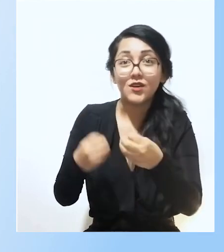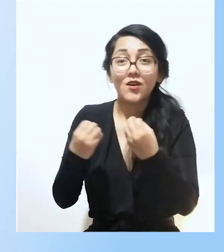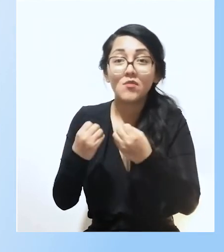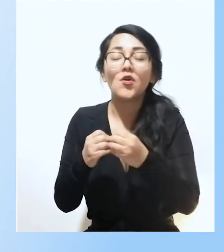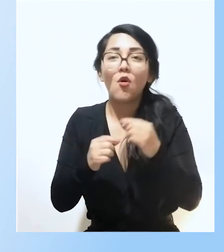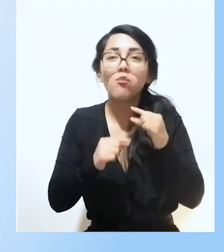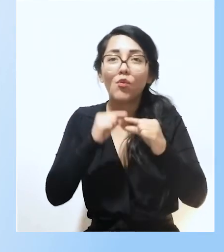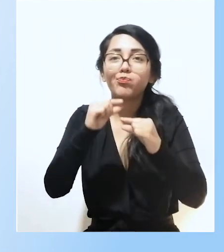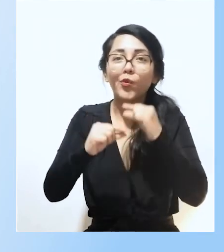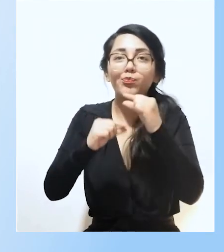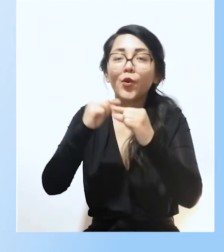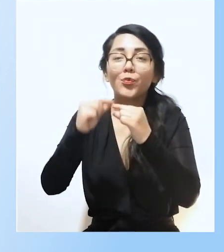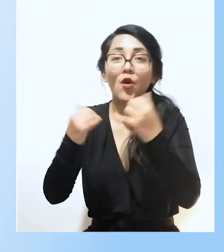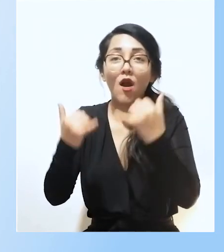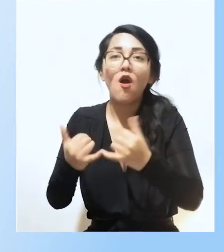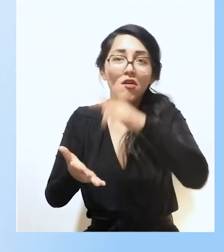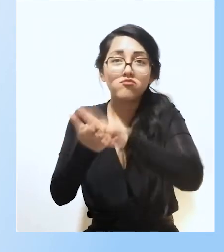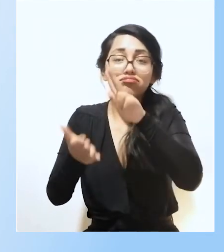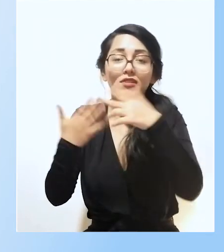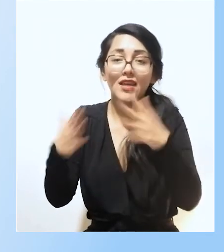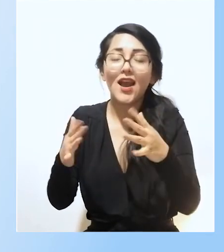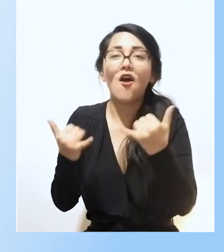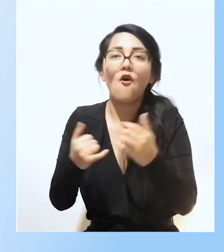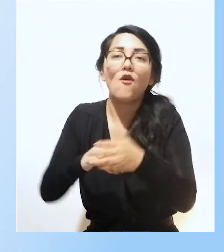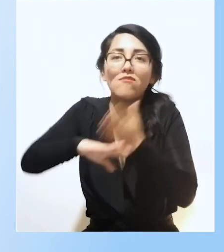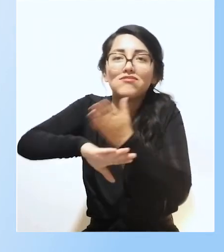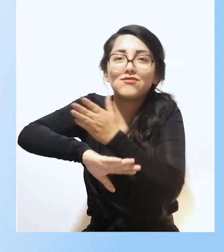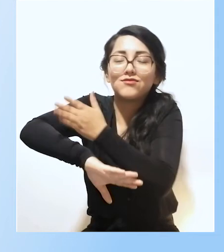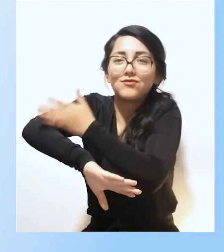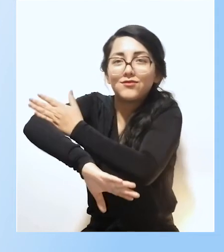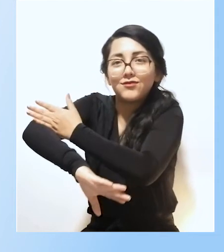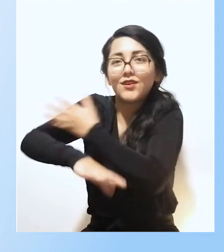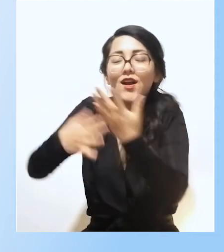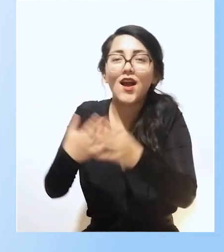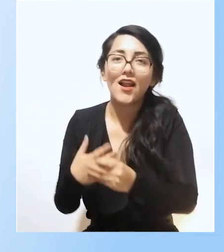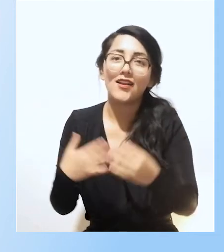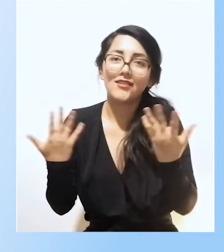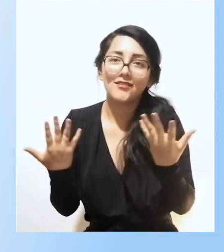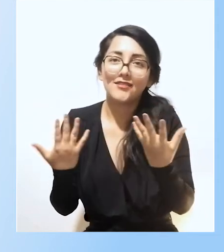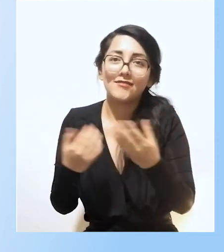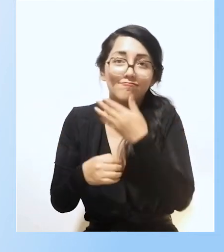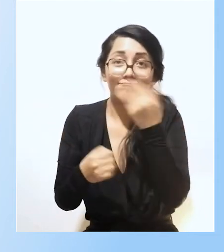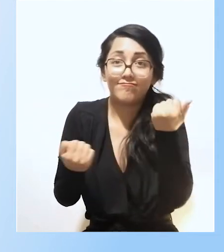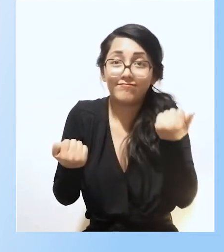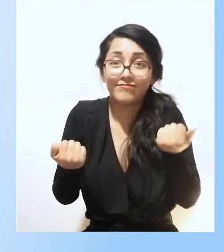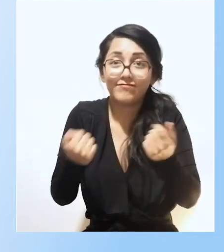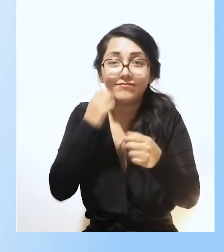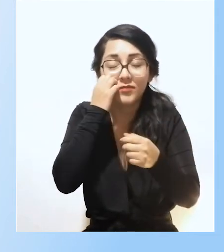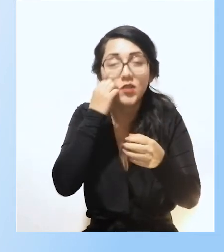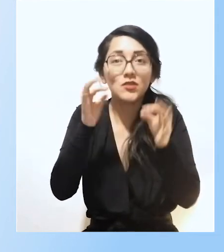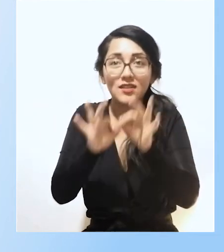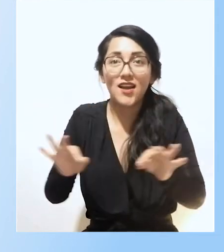implementación logramos un impacto positivo mejorando la calidad de vida del estudiante paciente. Además de la pedagogía hospitalaria como campo